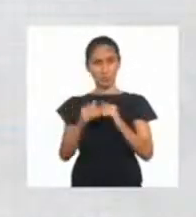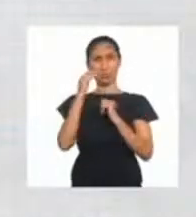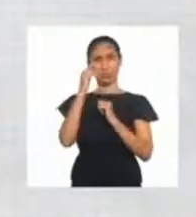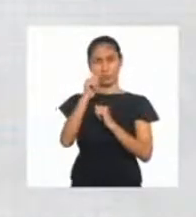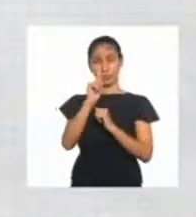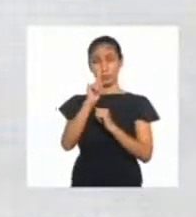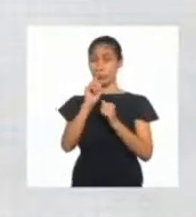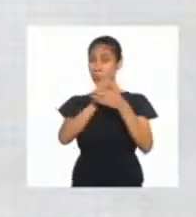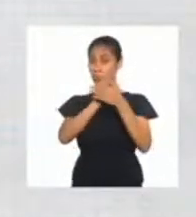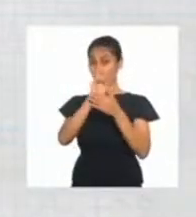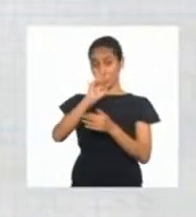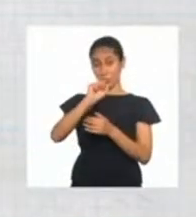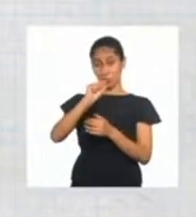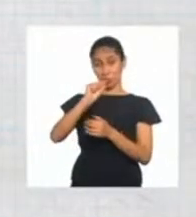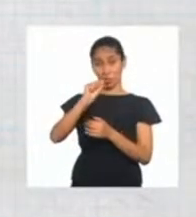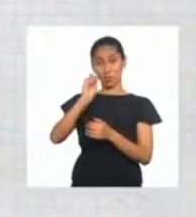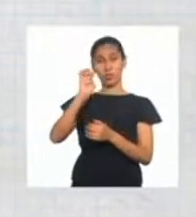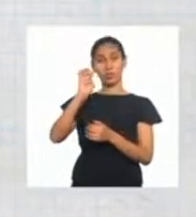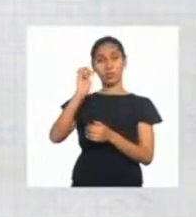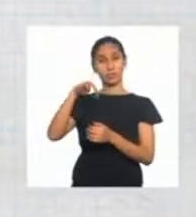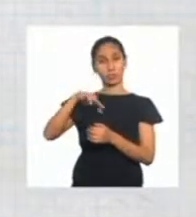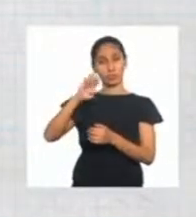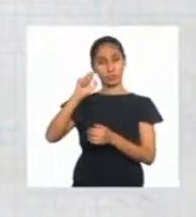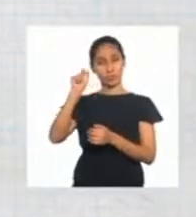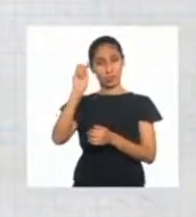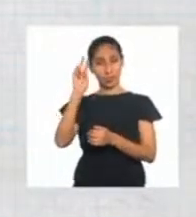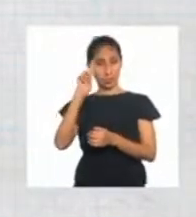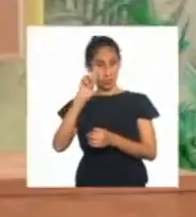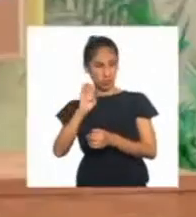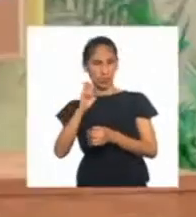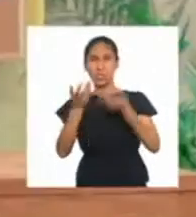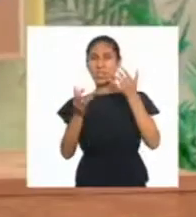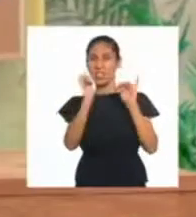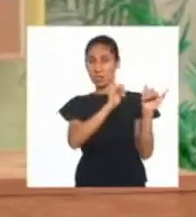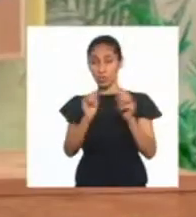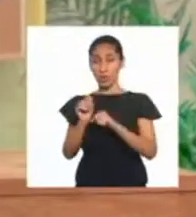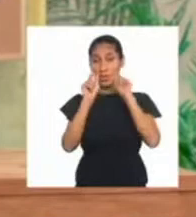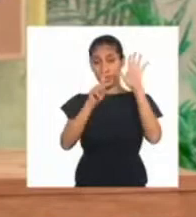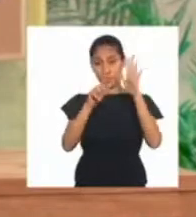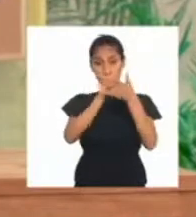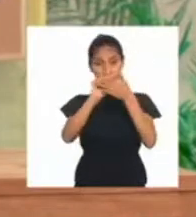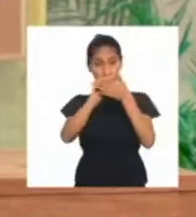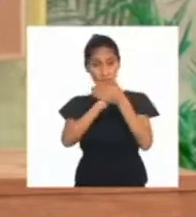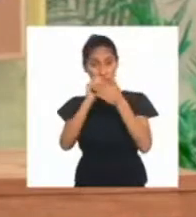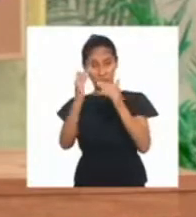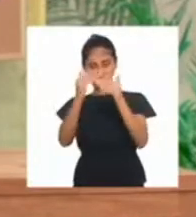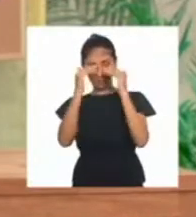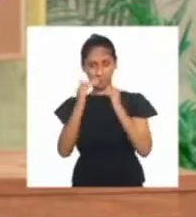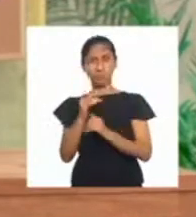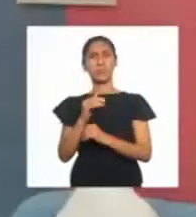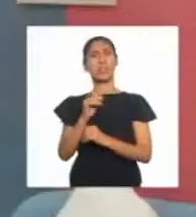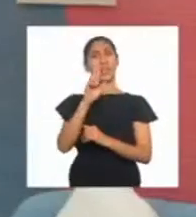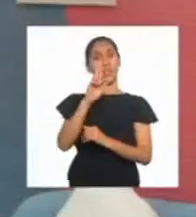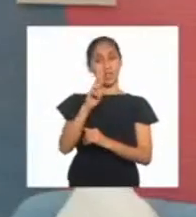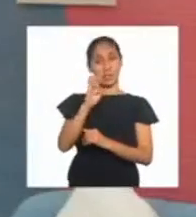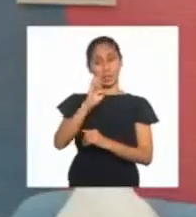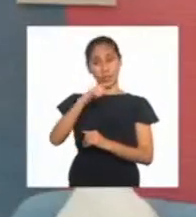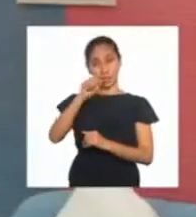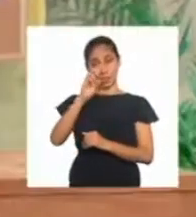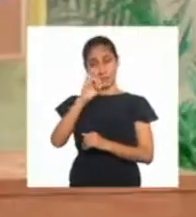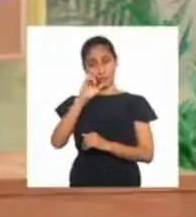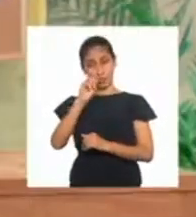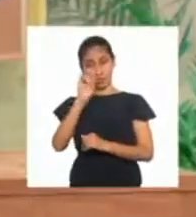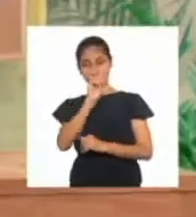6 meses. Dividimos el rédito 18% entre 6, concluyendo que el rédito es igual a 3% mensual.